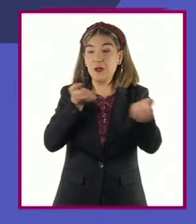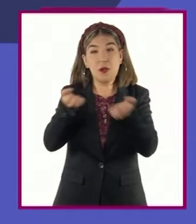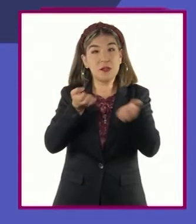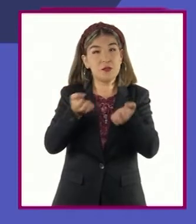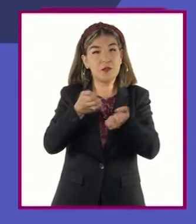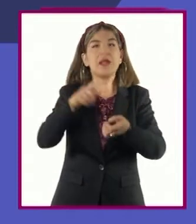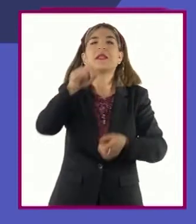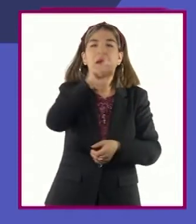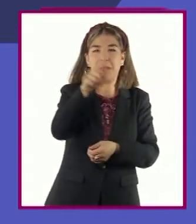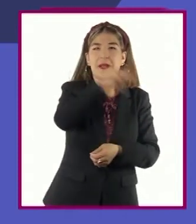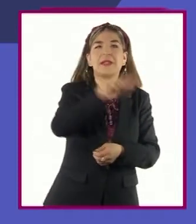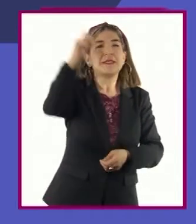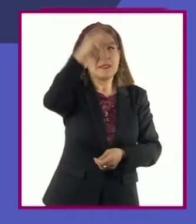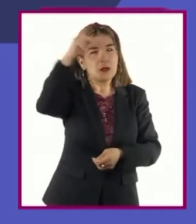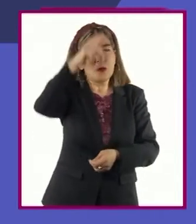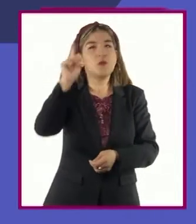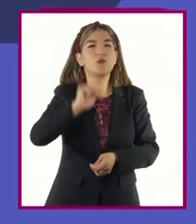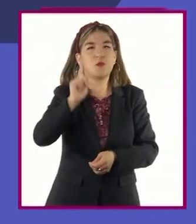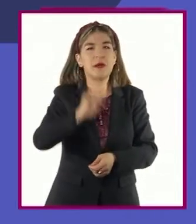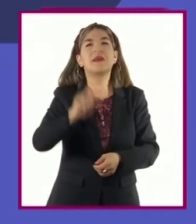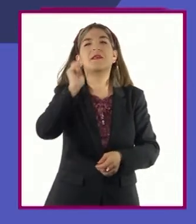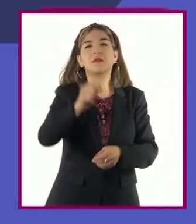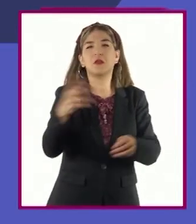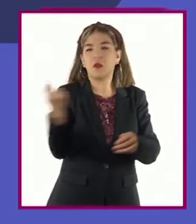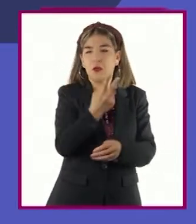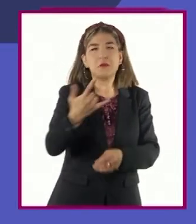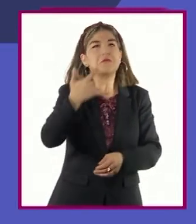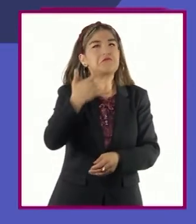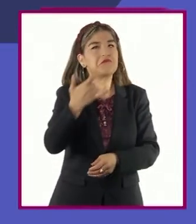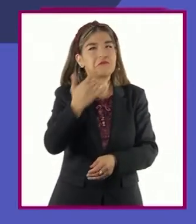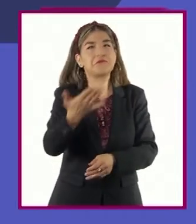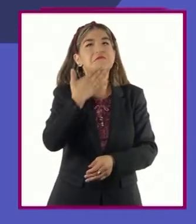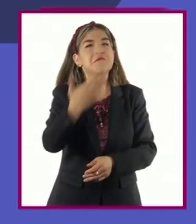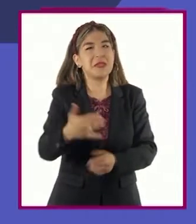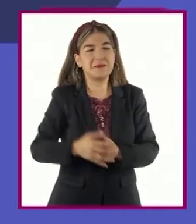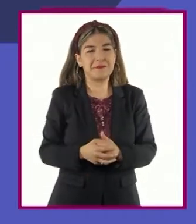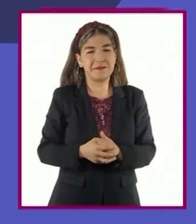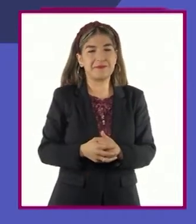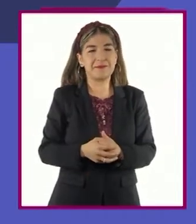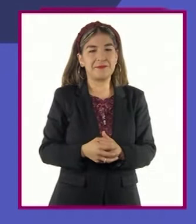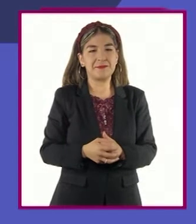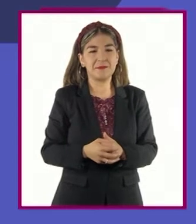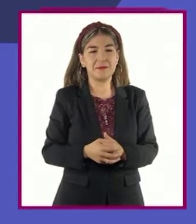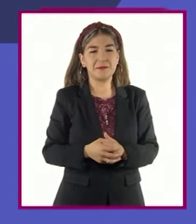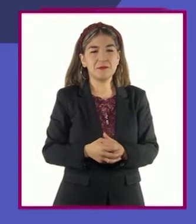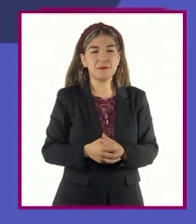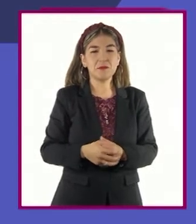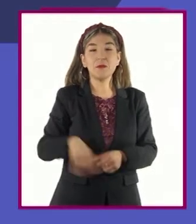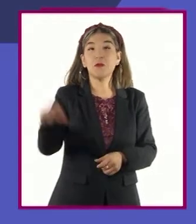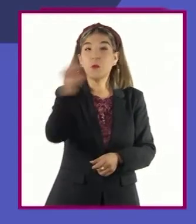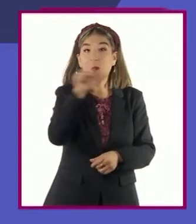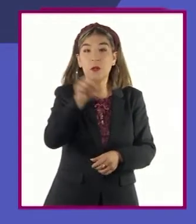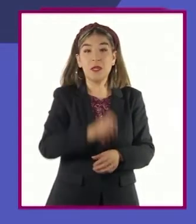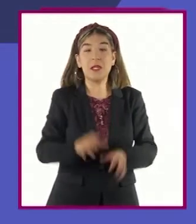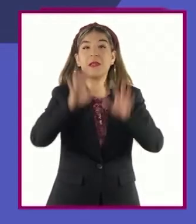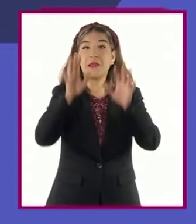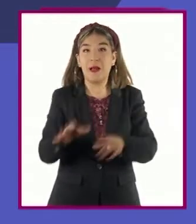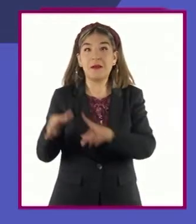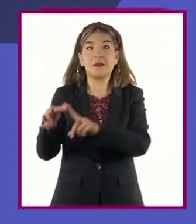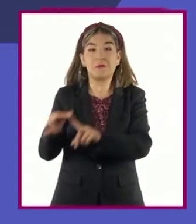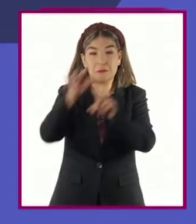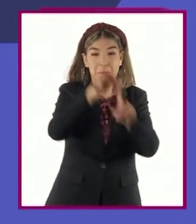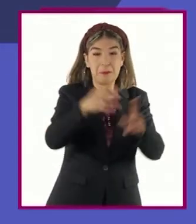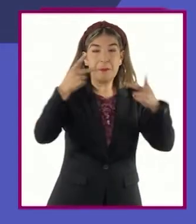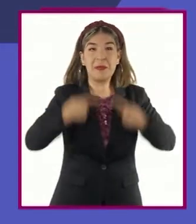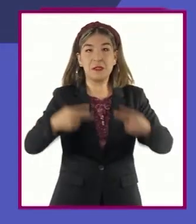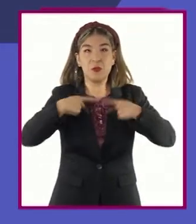a la psicóloga destacando sus logros principales. Cuando se presenta a los integrantes,